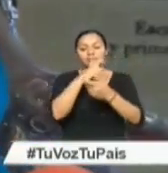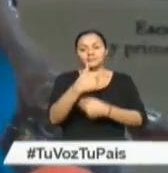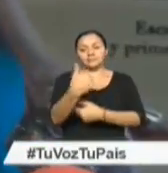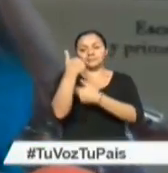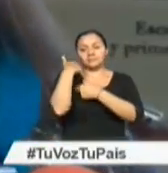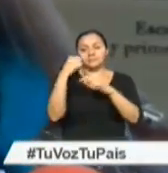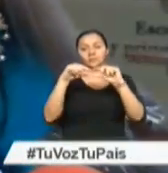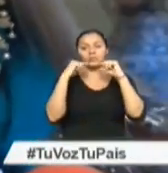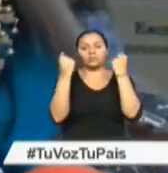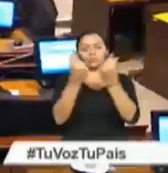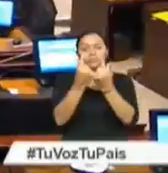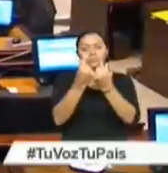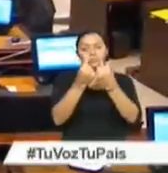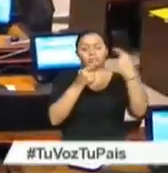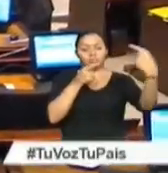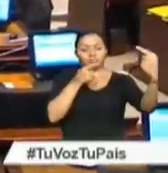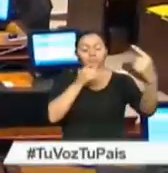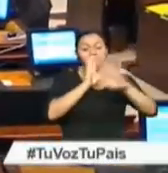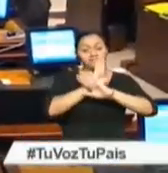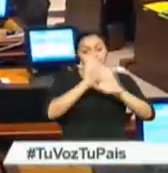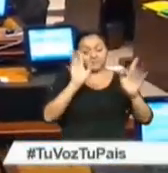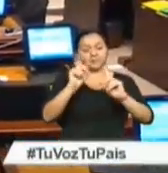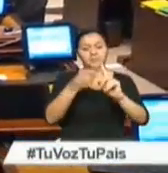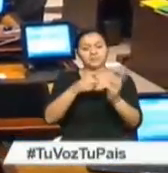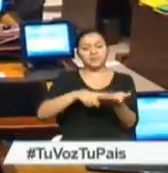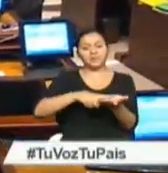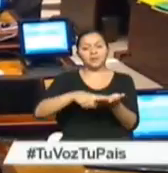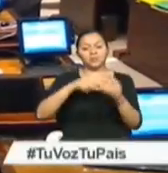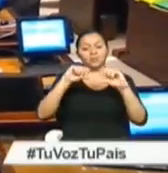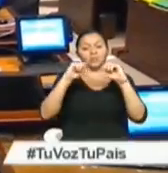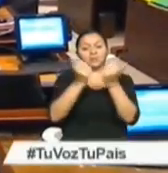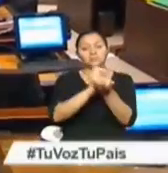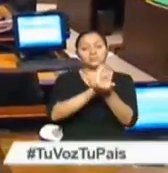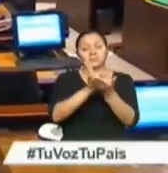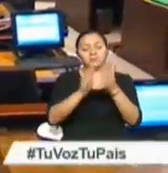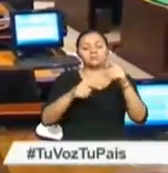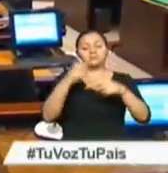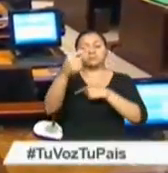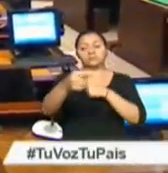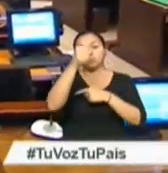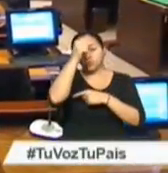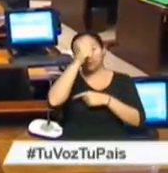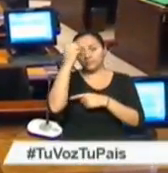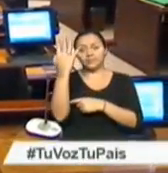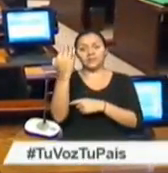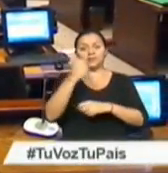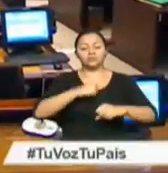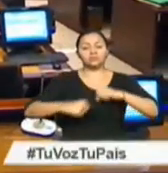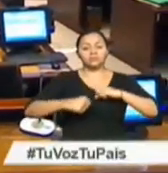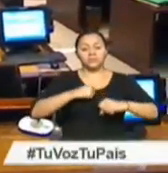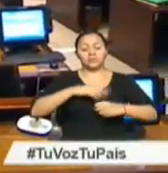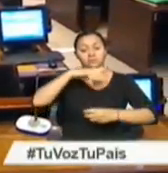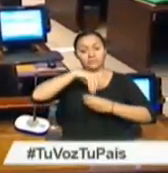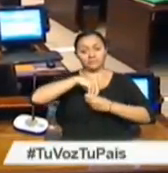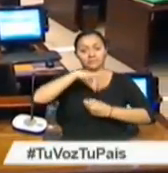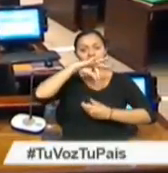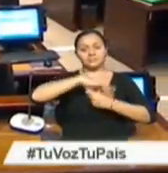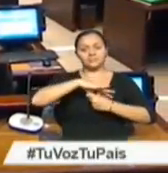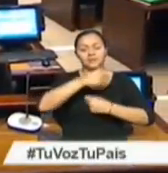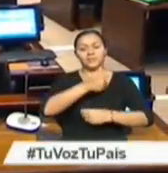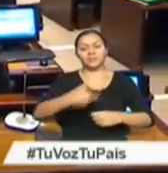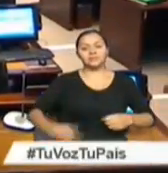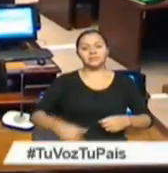los partidos y movimientos de la oposición. La primera sesión de la nueva Asamblea será el próximo domingo 14 de mayo. Ahí se elegirá